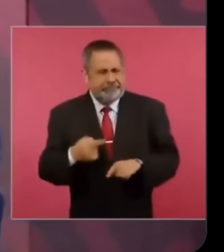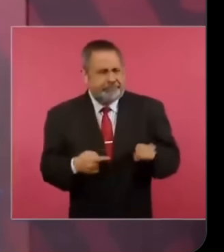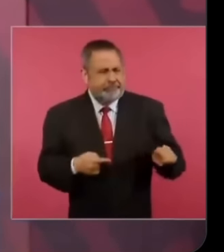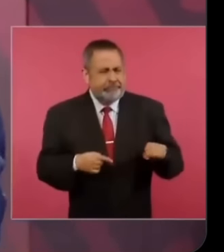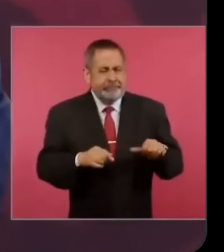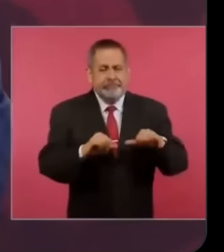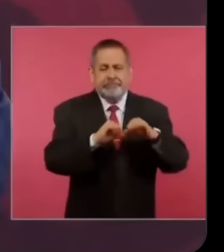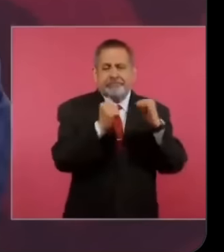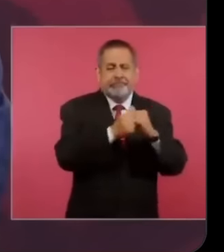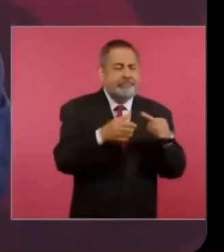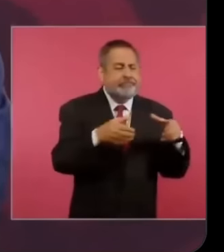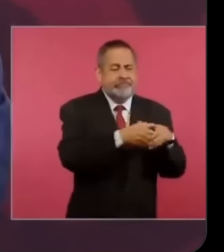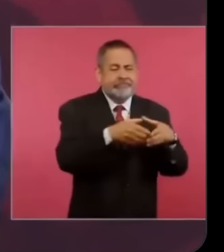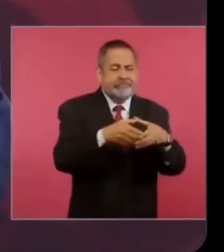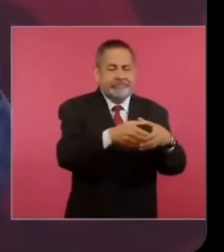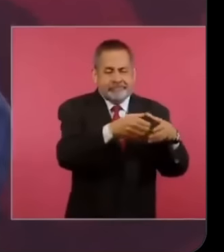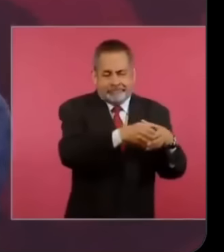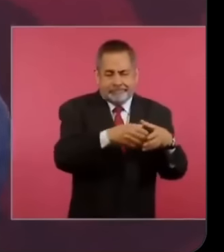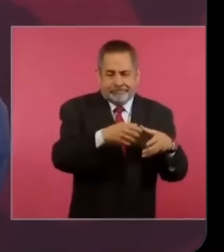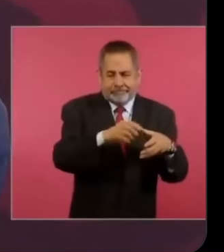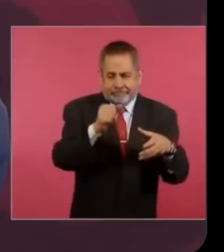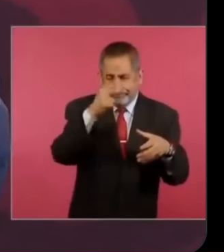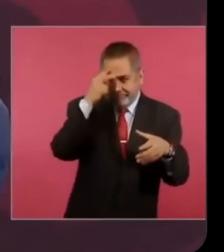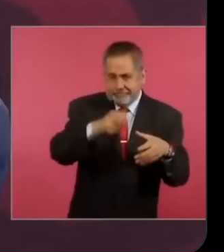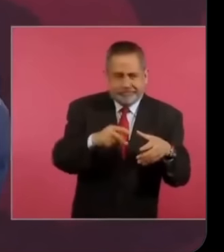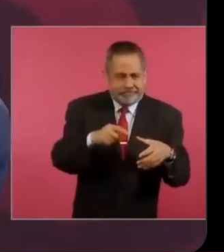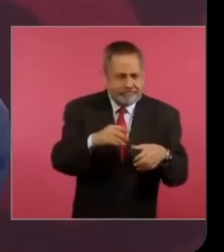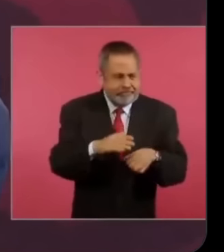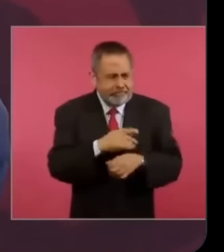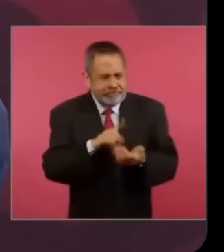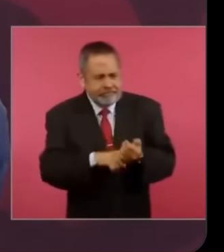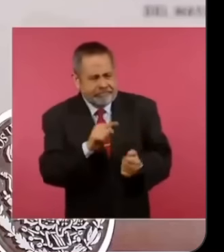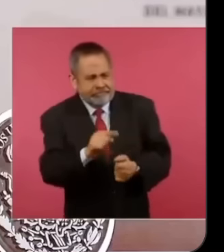las organizaciones de México